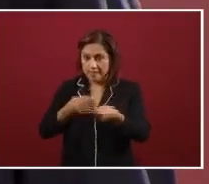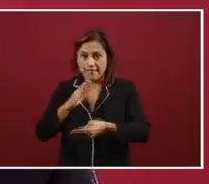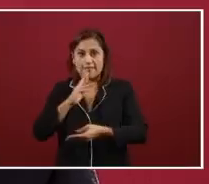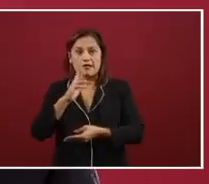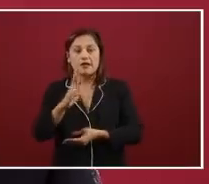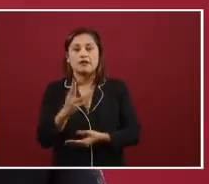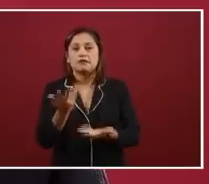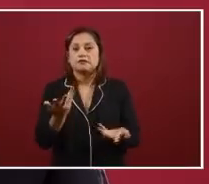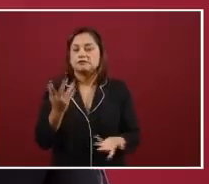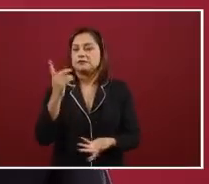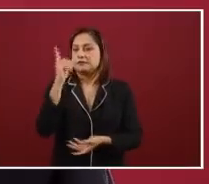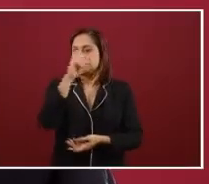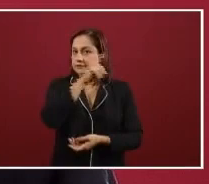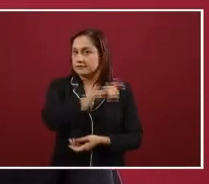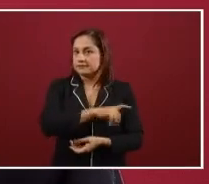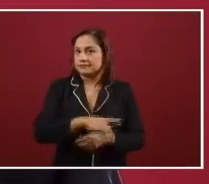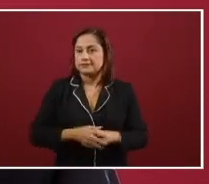Entonces,